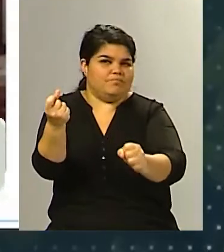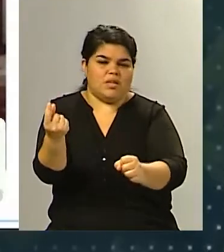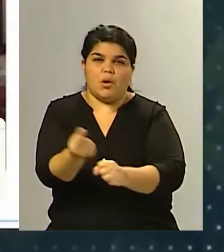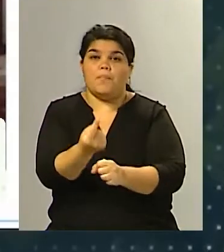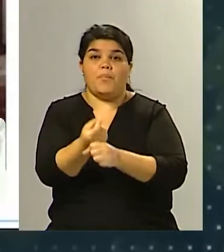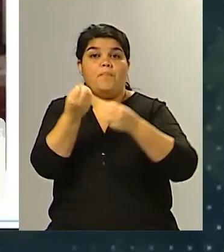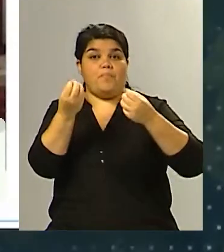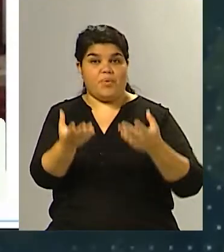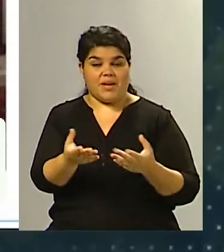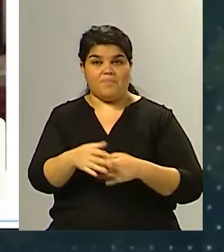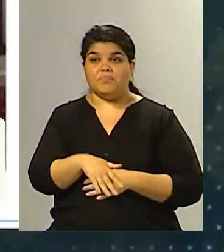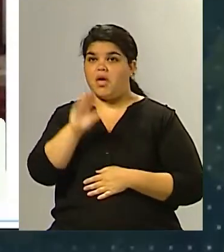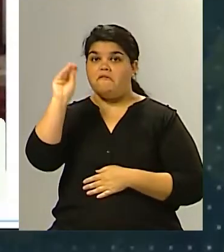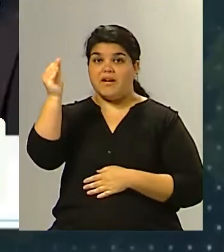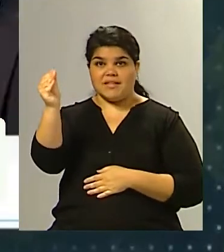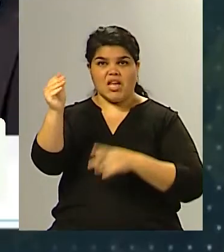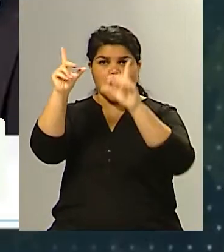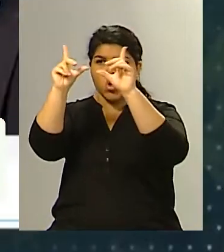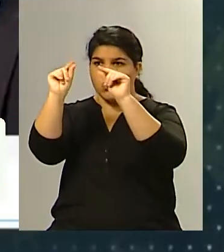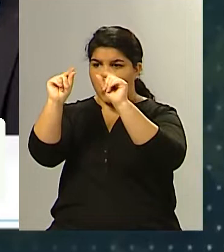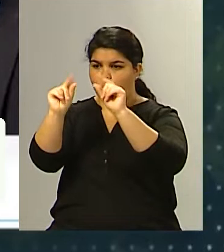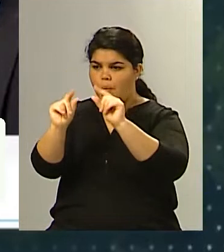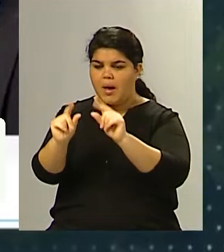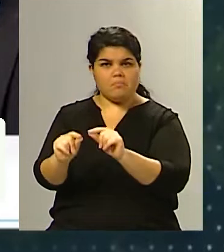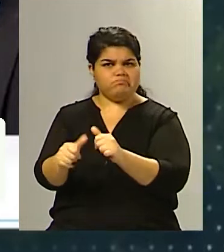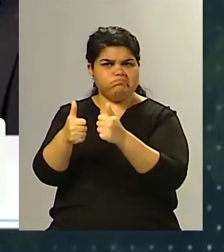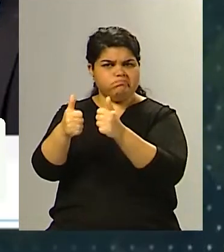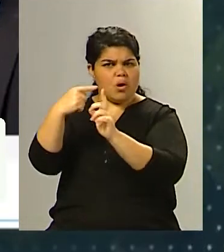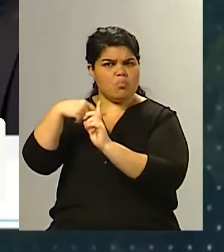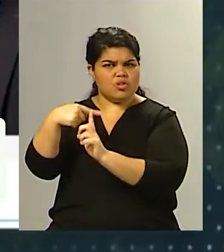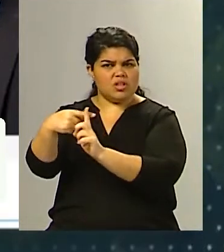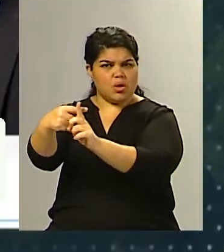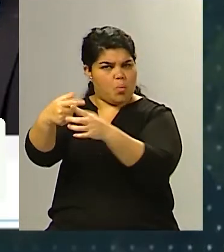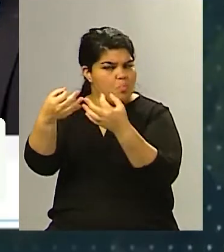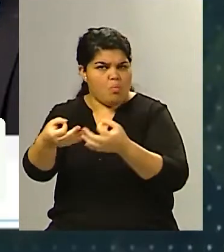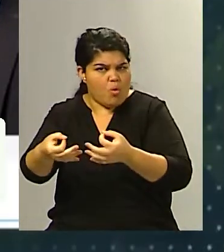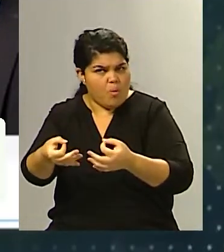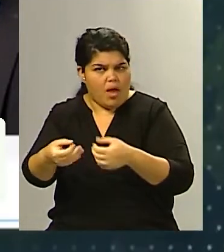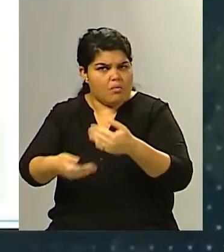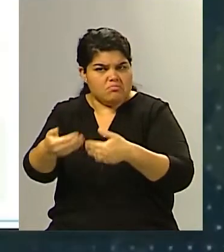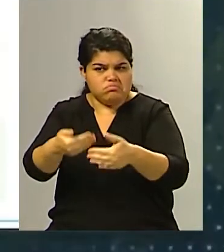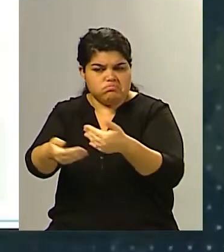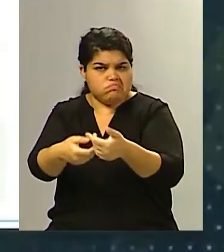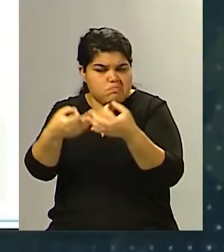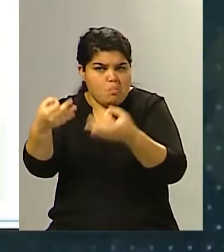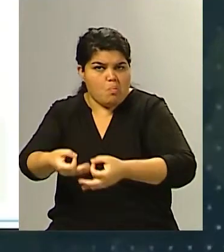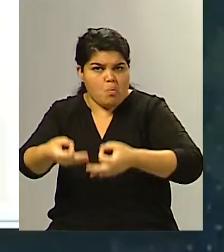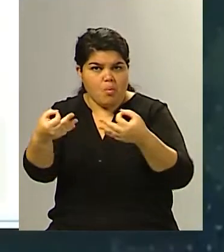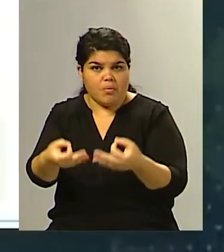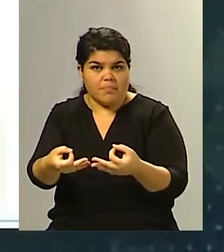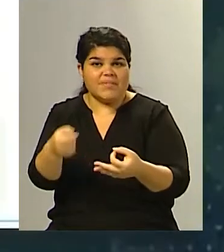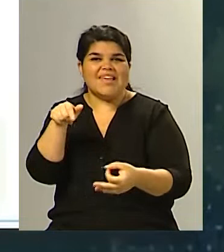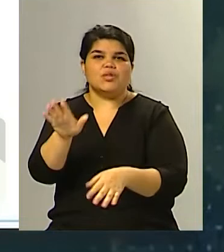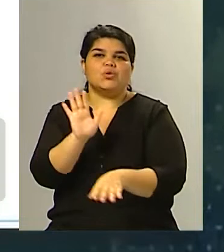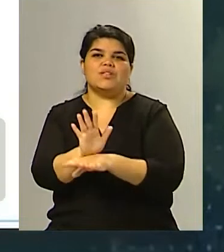Sí. Tiene muy buenos números y esto fue lo que le dio o ayudó a tener una muy buena elección